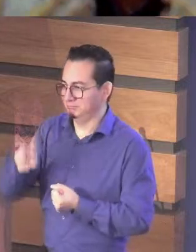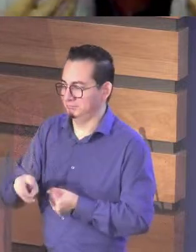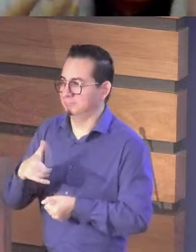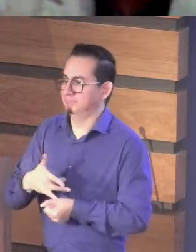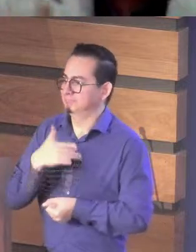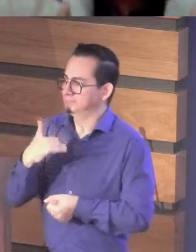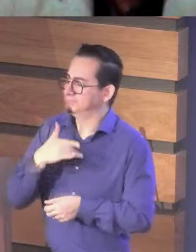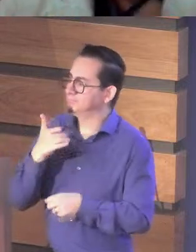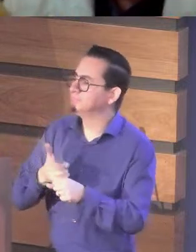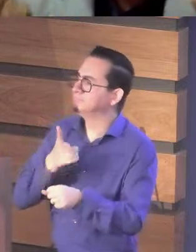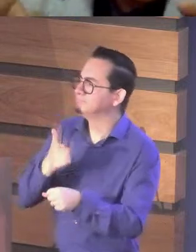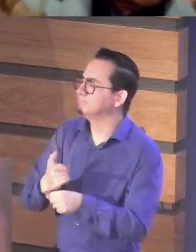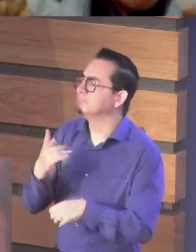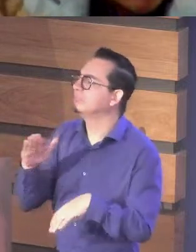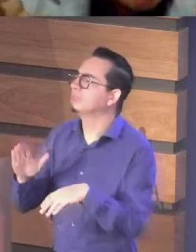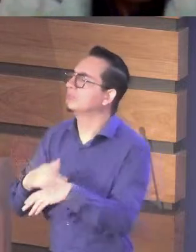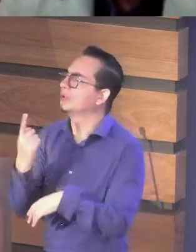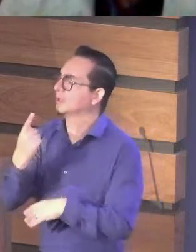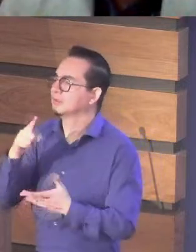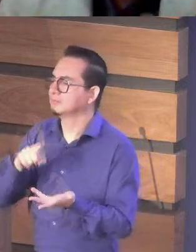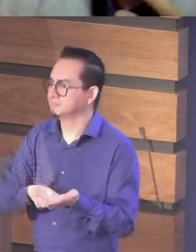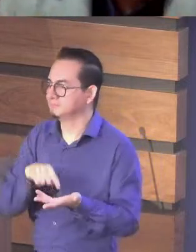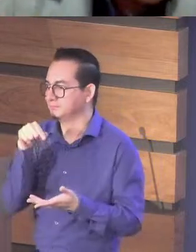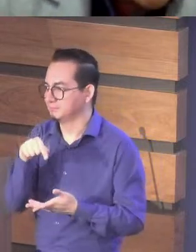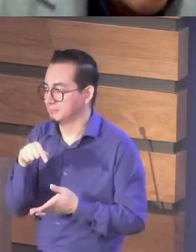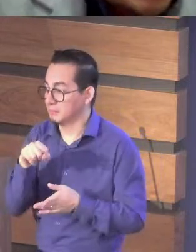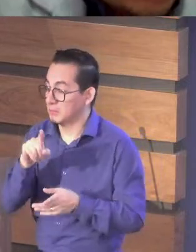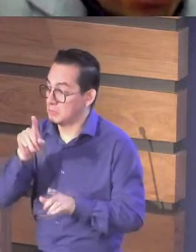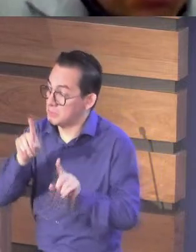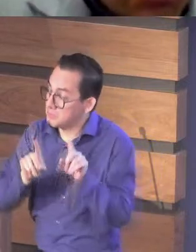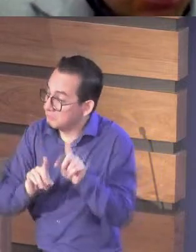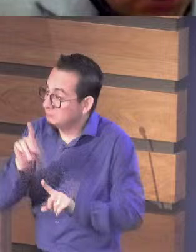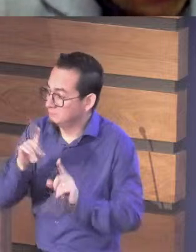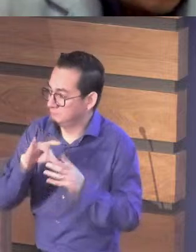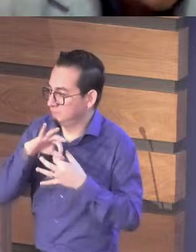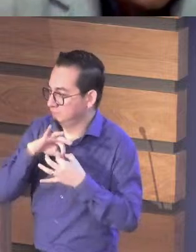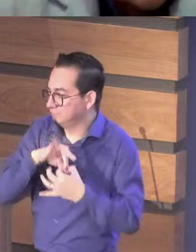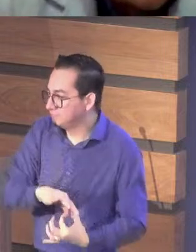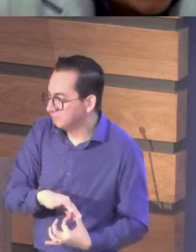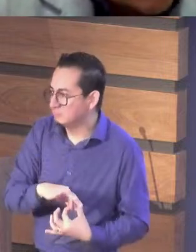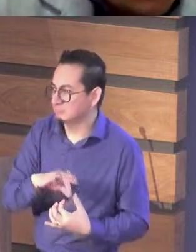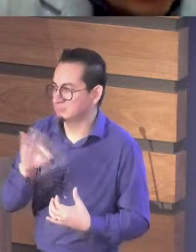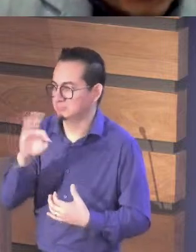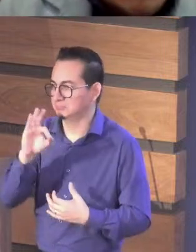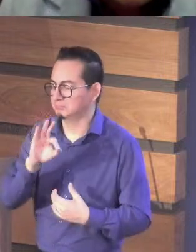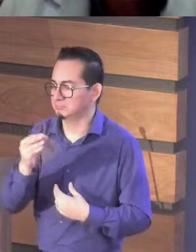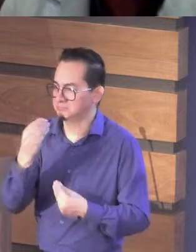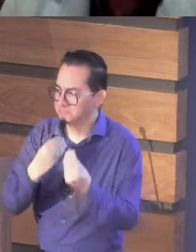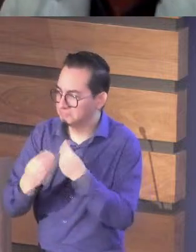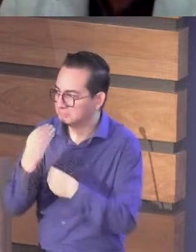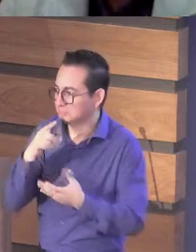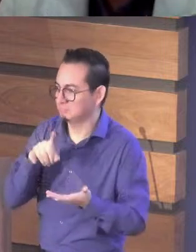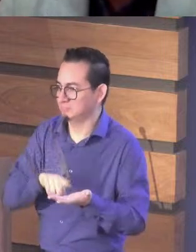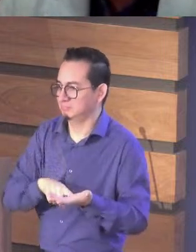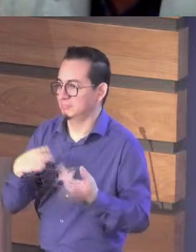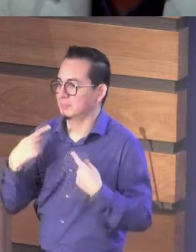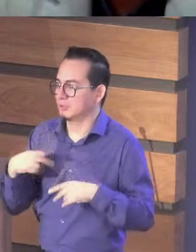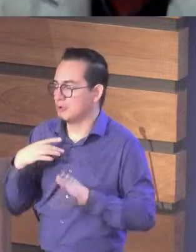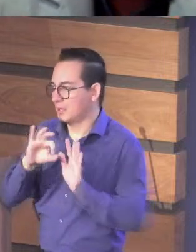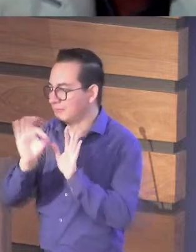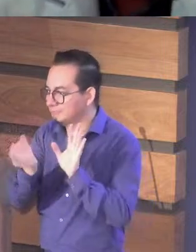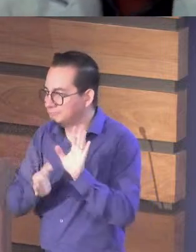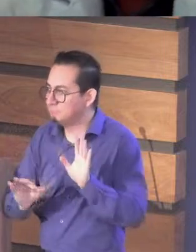mecanismos endocrinológicos que teóricamente podrían estar relacionados con esto. Sin embargo, pues no fue así.